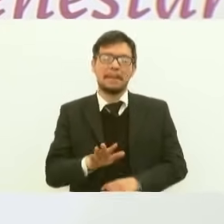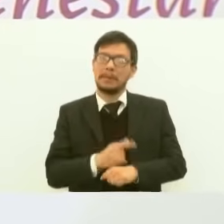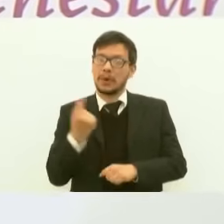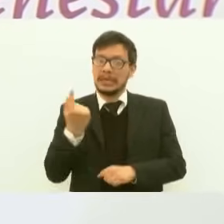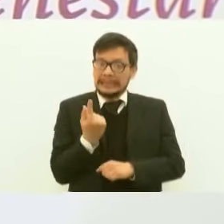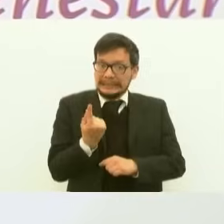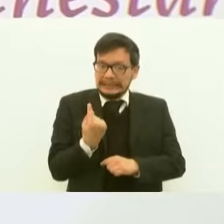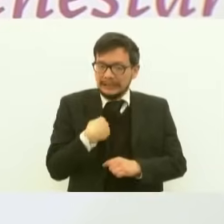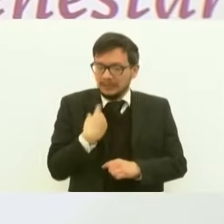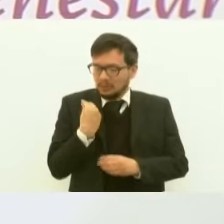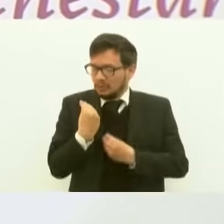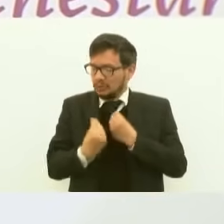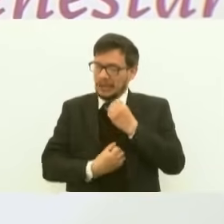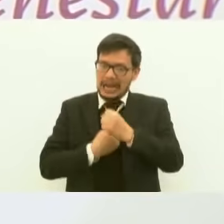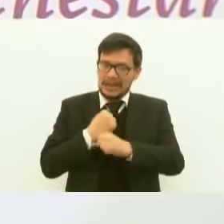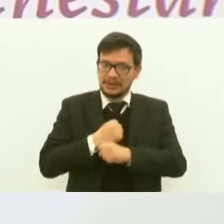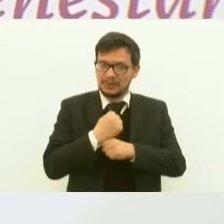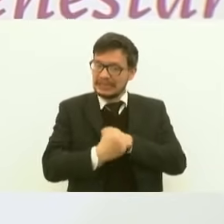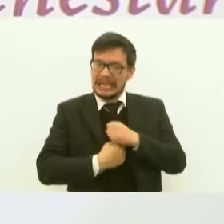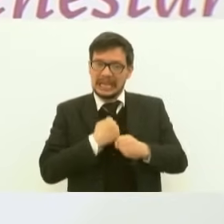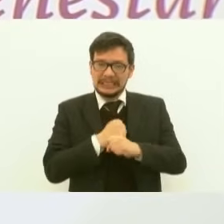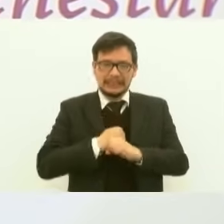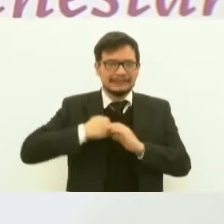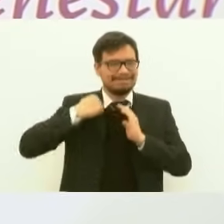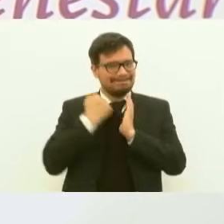años esta lucha.